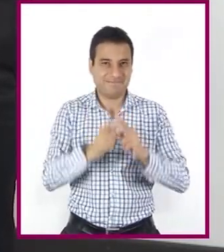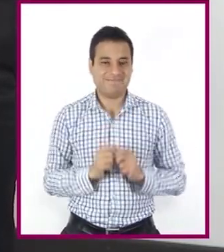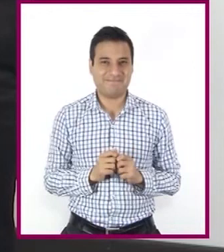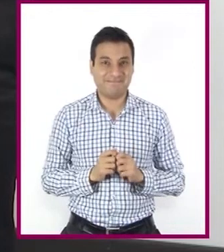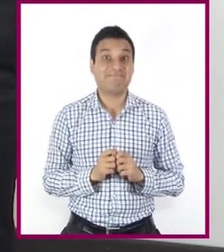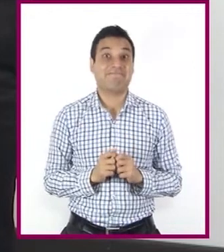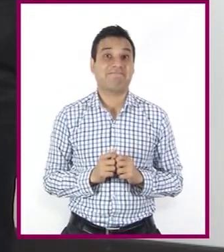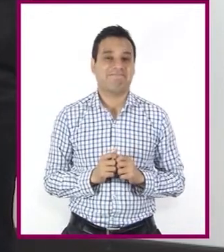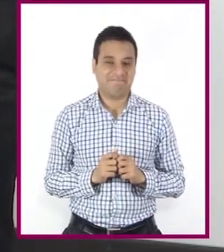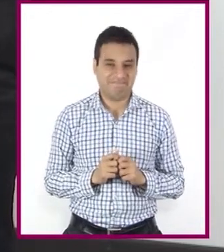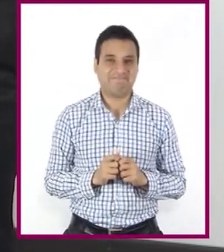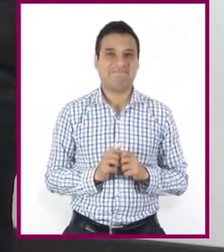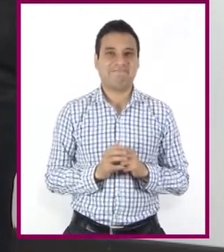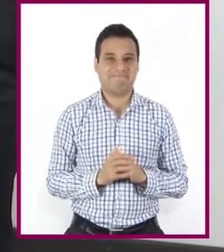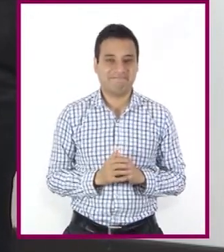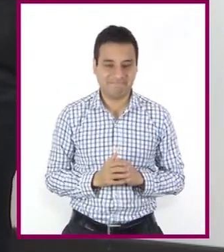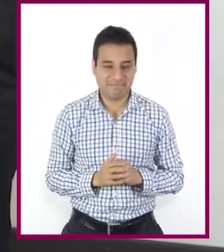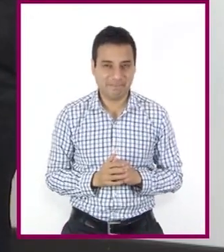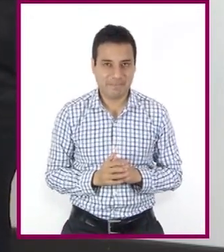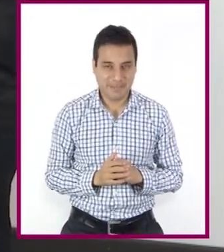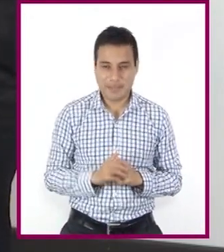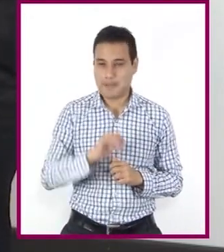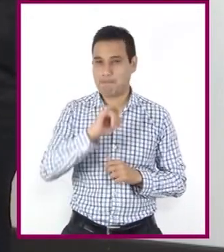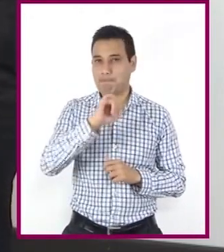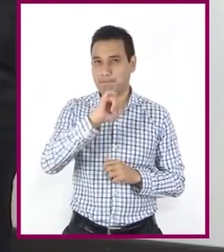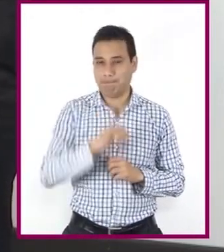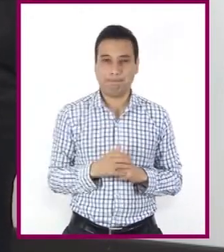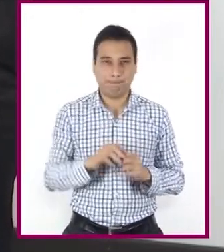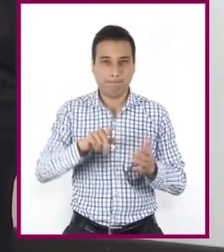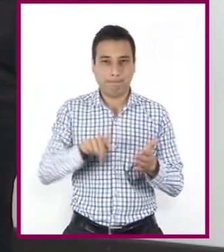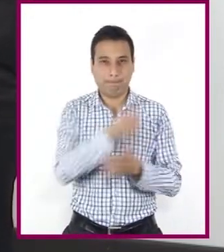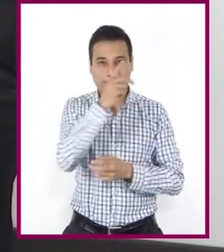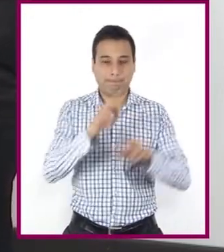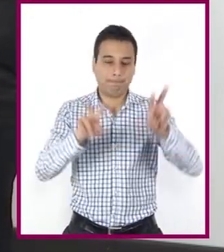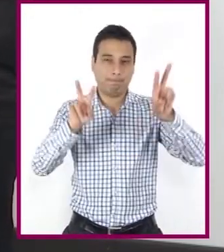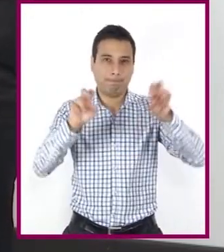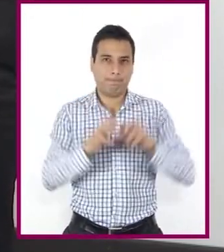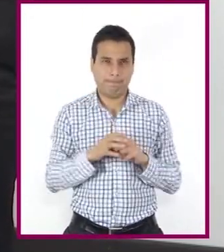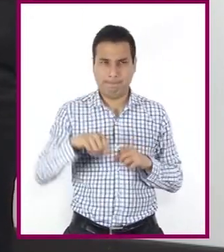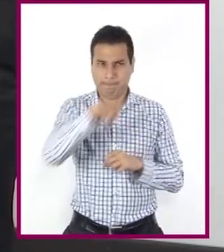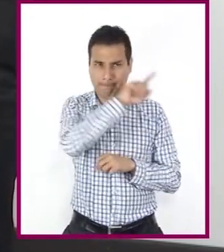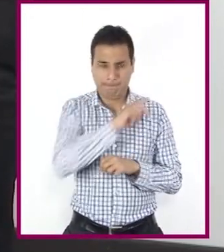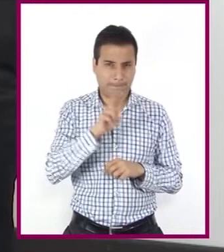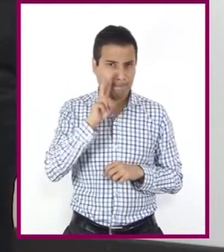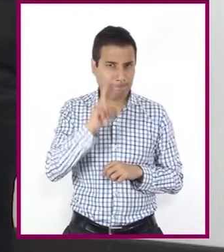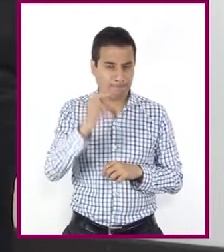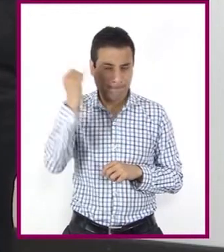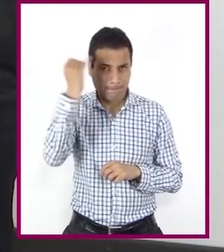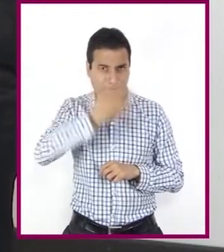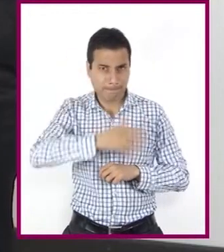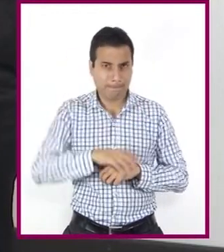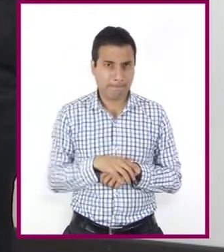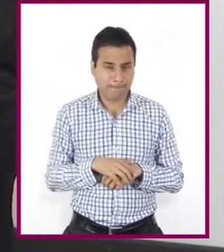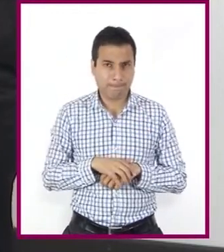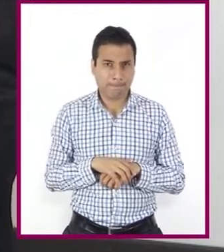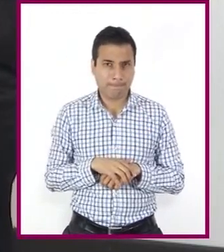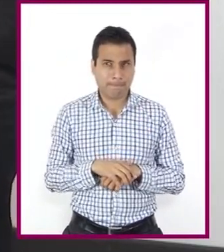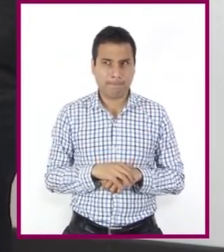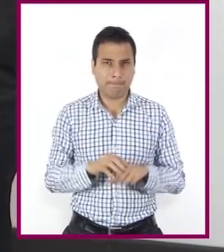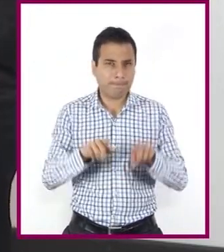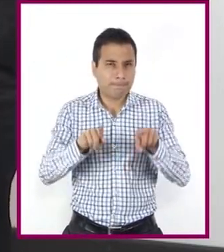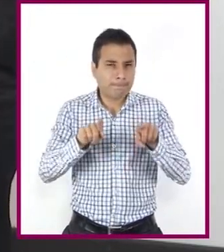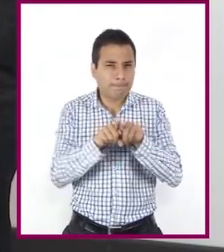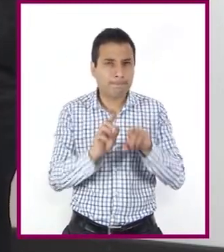Volviendo al tema de los contornos en polígonos regulares, profesor Alejandro, ¿ha observado imágenes con la forma que tienen las celdas de un